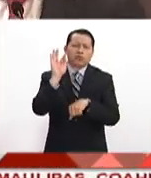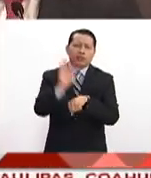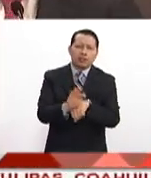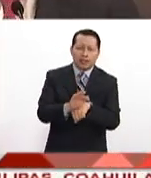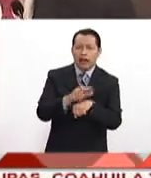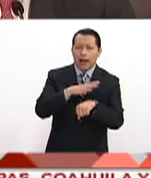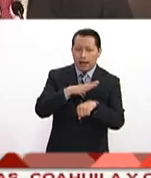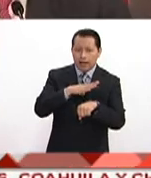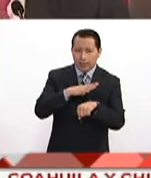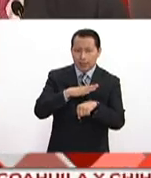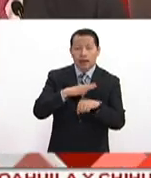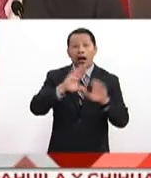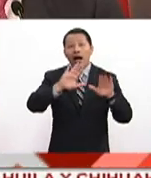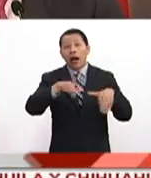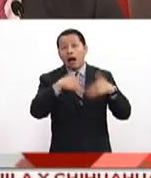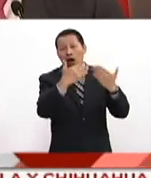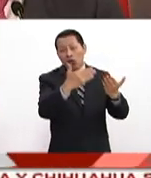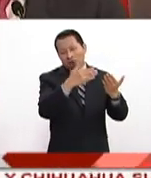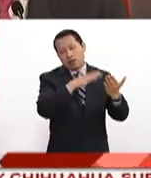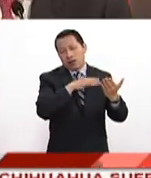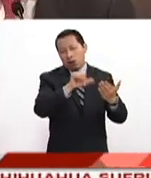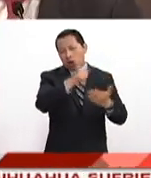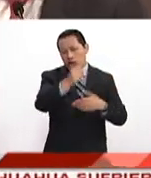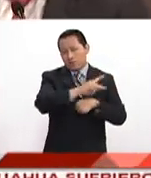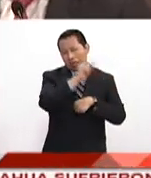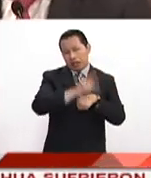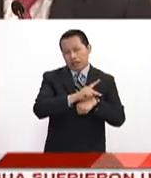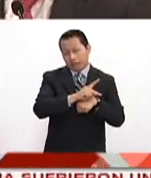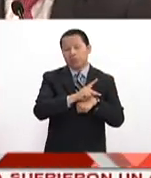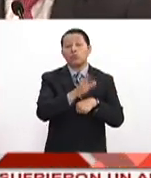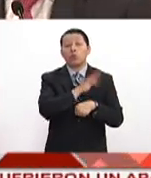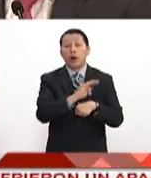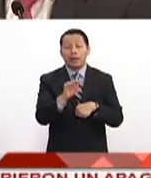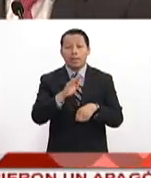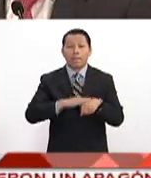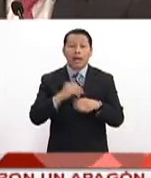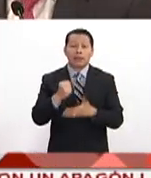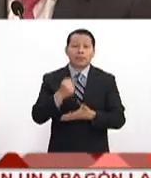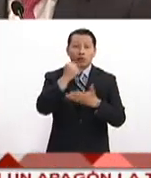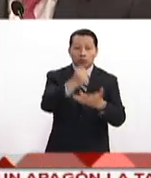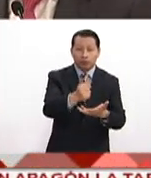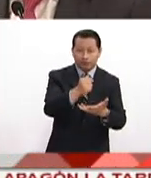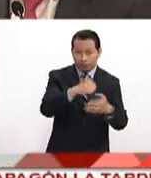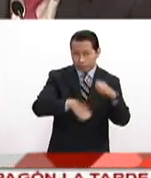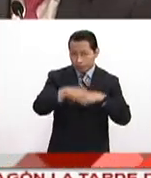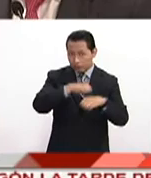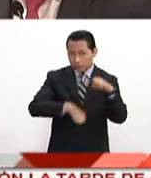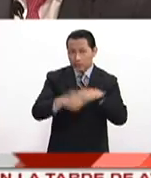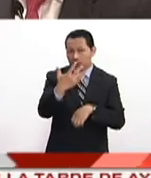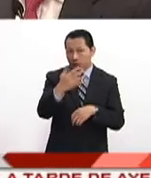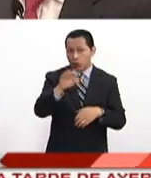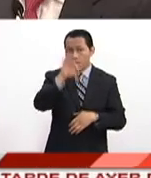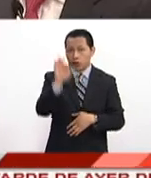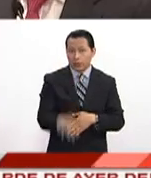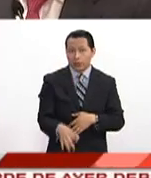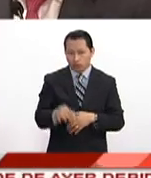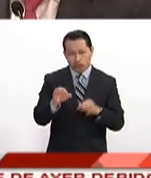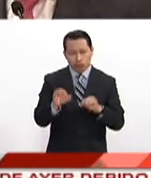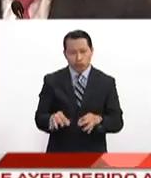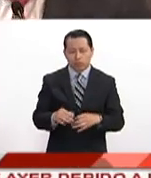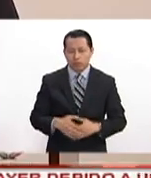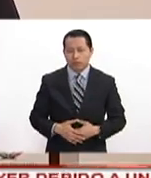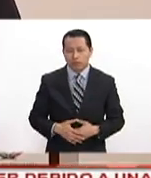nuestros connacionales en el exterior, se fortalece el presupuesto de la Cancillería en 5% en términos